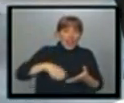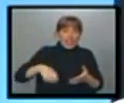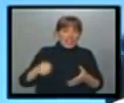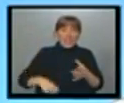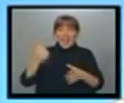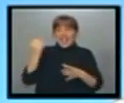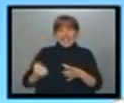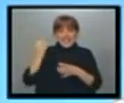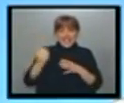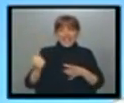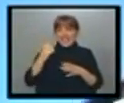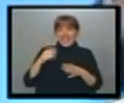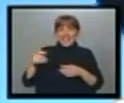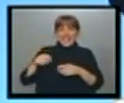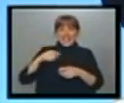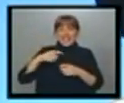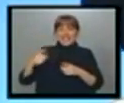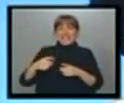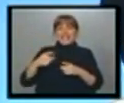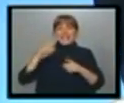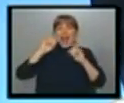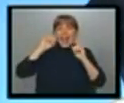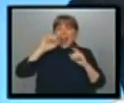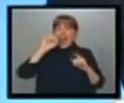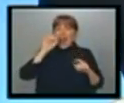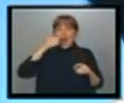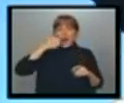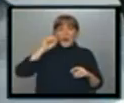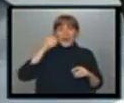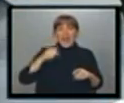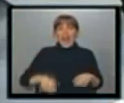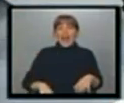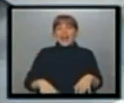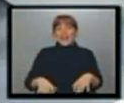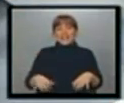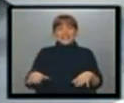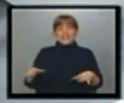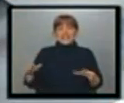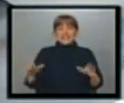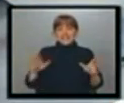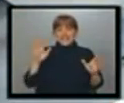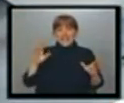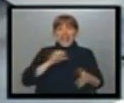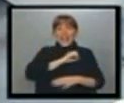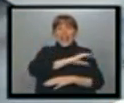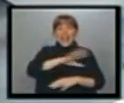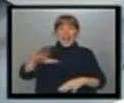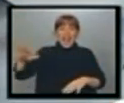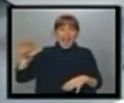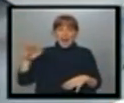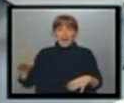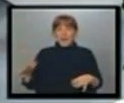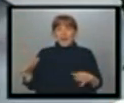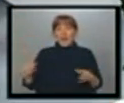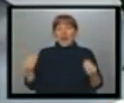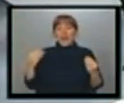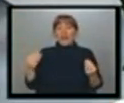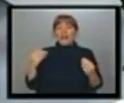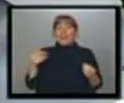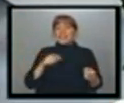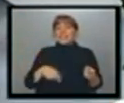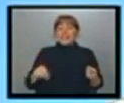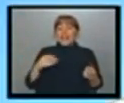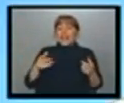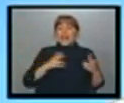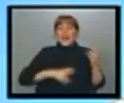la zanahoria, Marcelo. Ahorramos tiempo. Mariano, con Marcelo, con Marcelo. Tema campo, ¿cómo influye todos estos incrementos que se